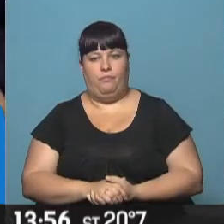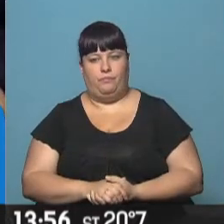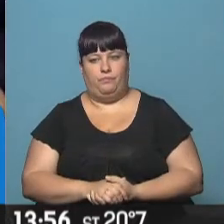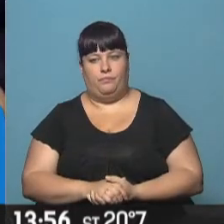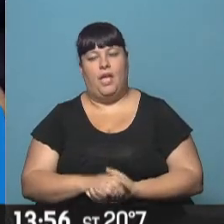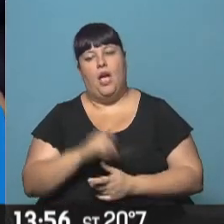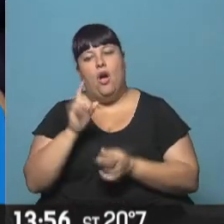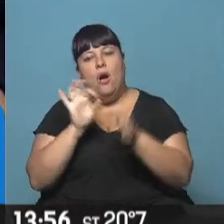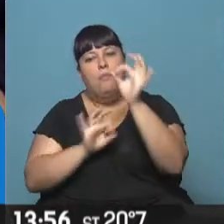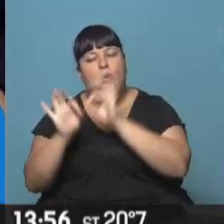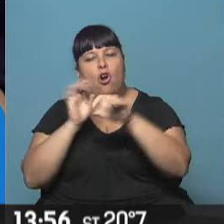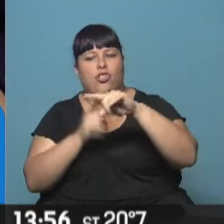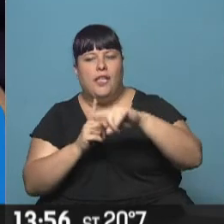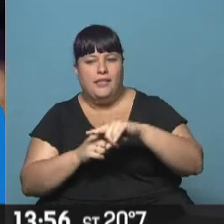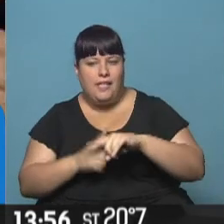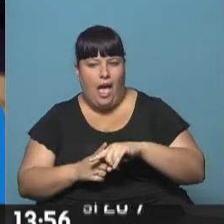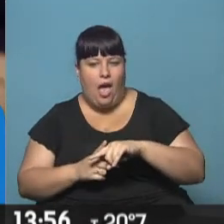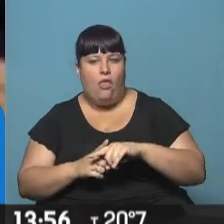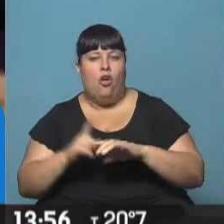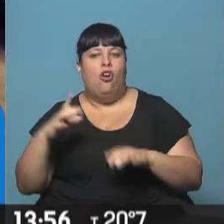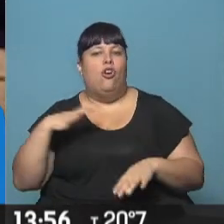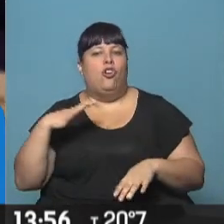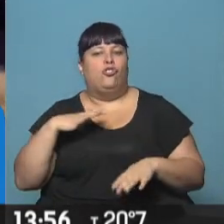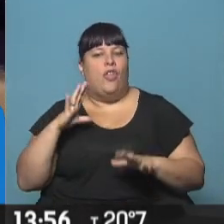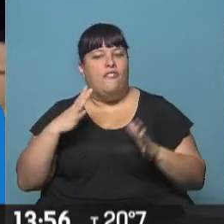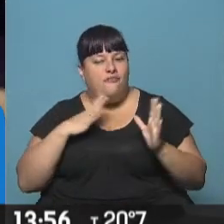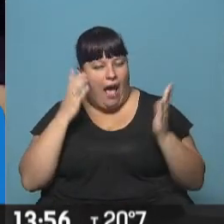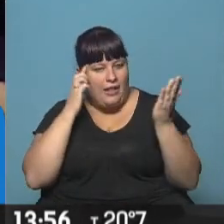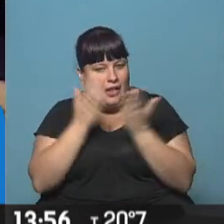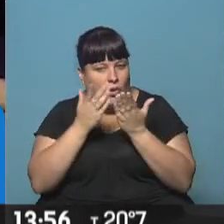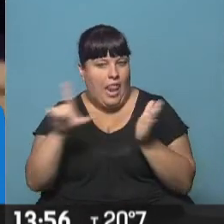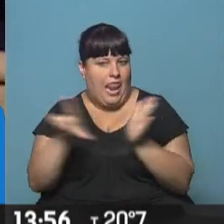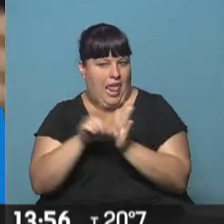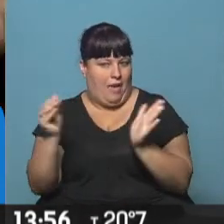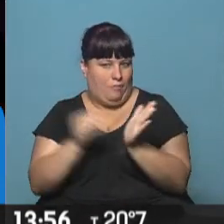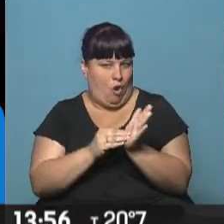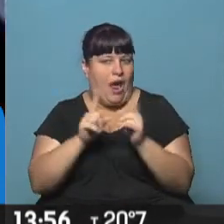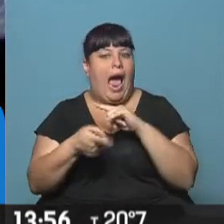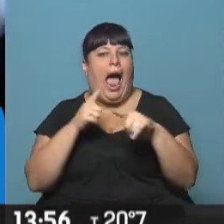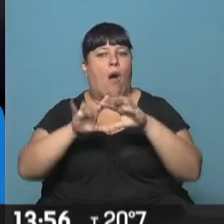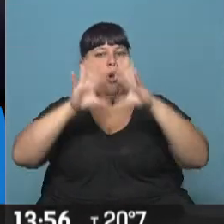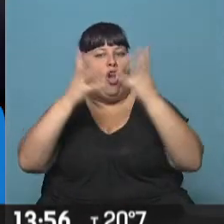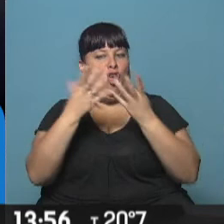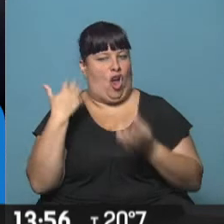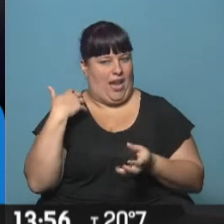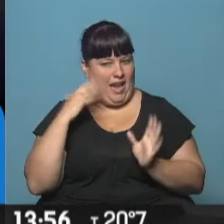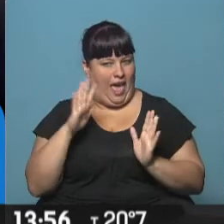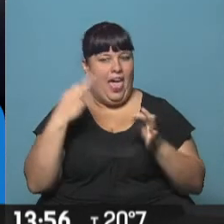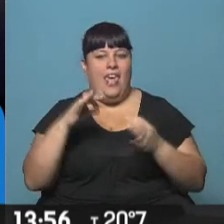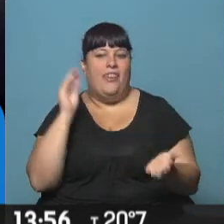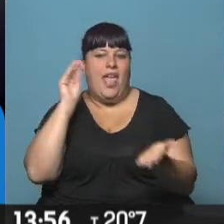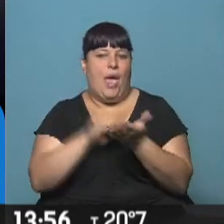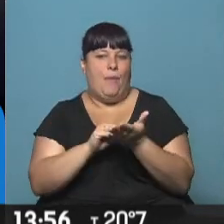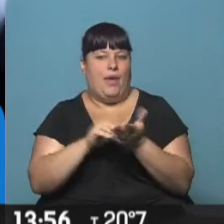con una fórmula de cálculo que todavía tenemos que plasmar en la ley, porque esto es un acuerdo global que tiene que ser plasmado